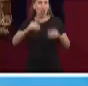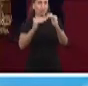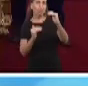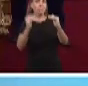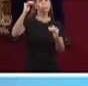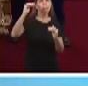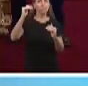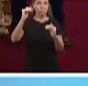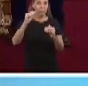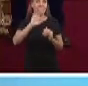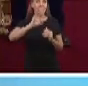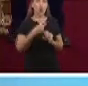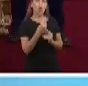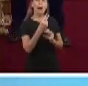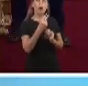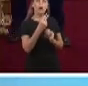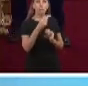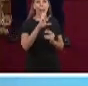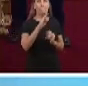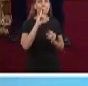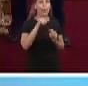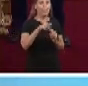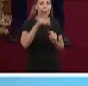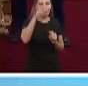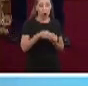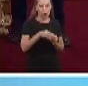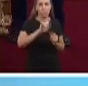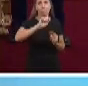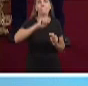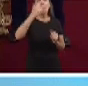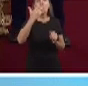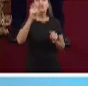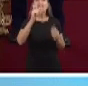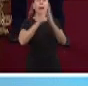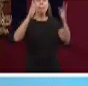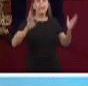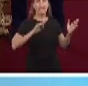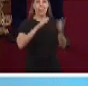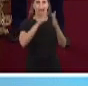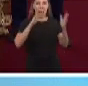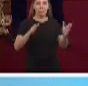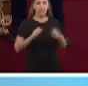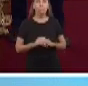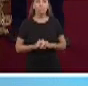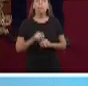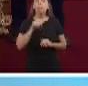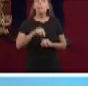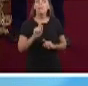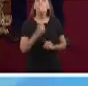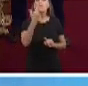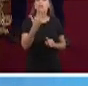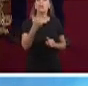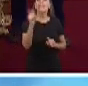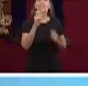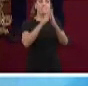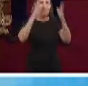no son inmediatos y no son percibibles para la gente como algo que cambie su vida cotidiana o diaria. Porque el problema hoy que tiene la